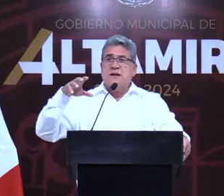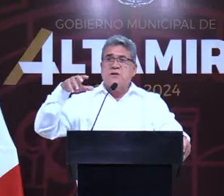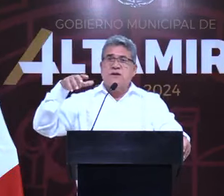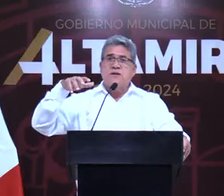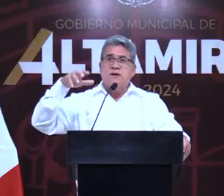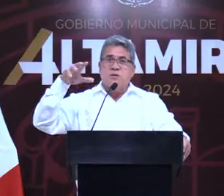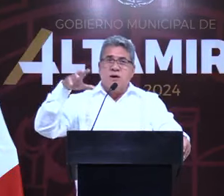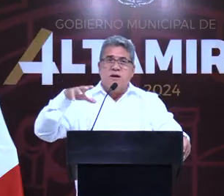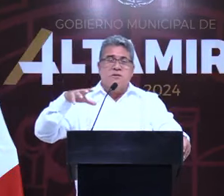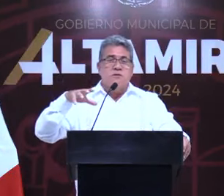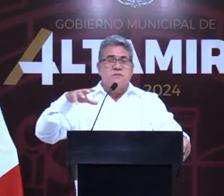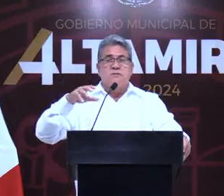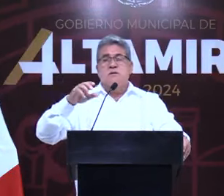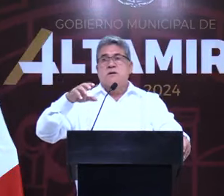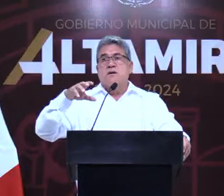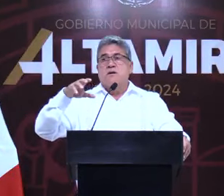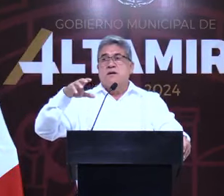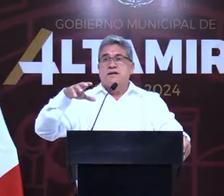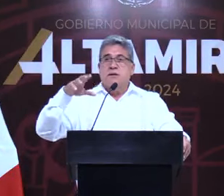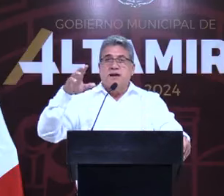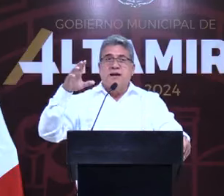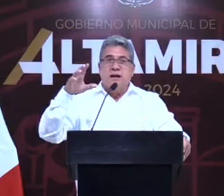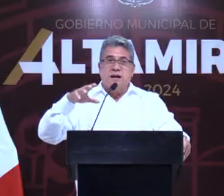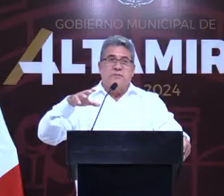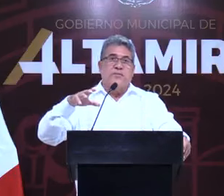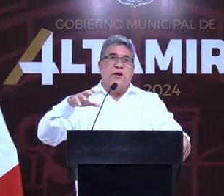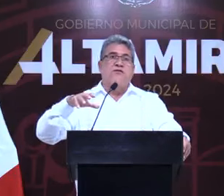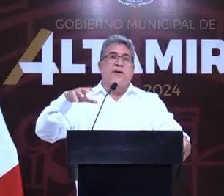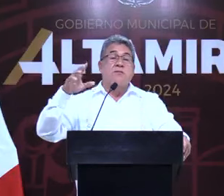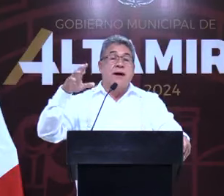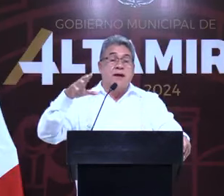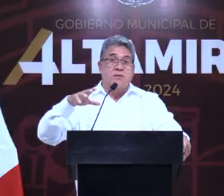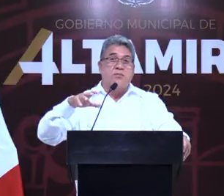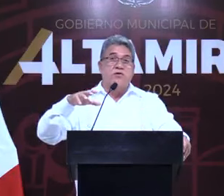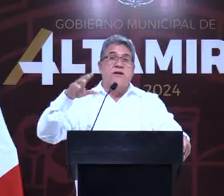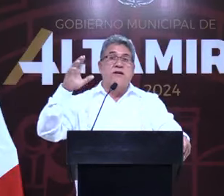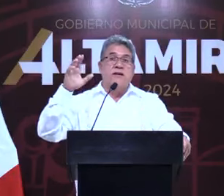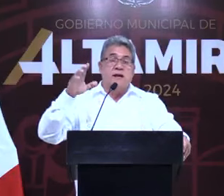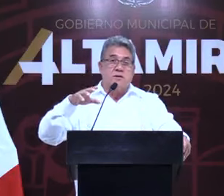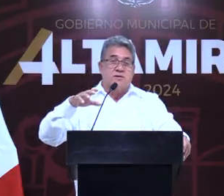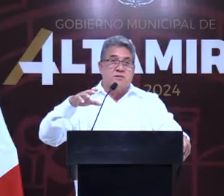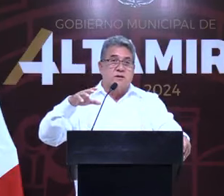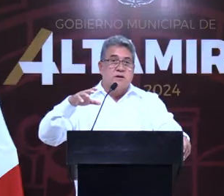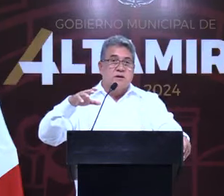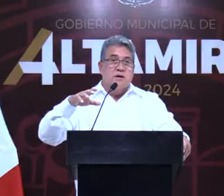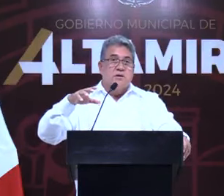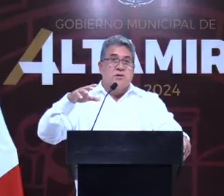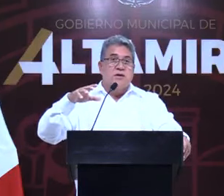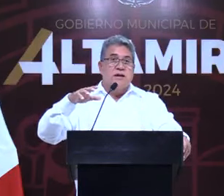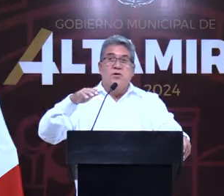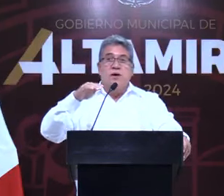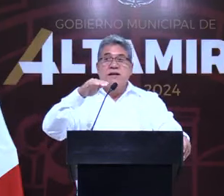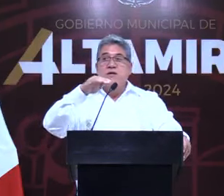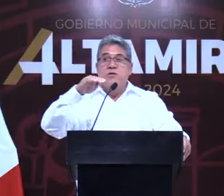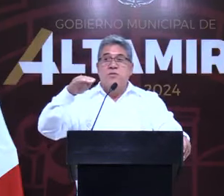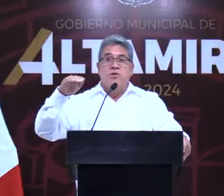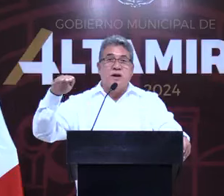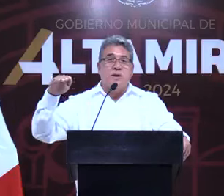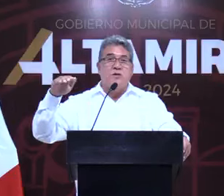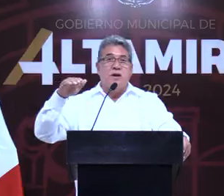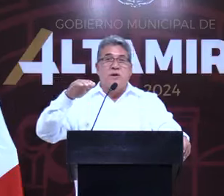hasta que no tenga un acuerdo de Asamblea Ejidal firmado por los ejidatarios, donde no hay